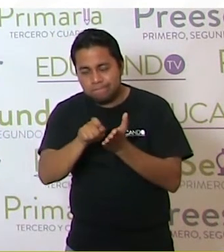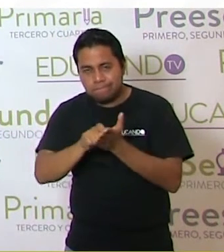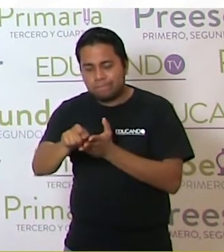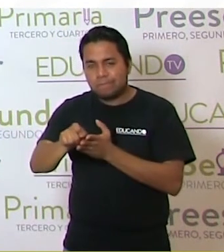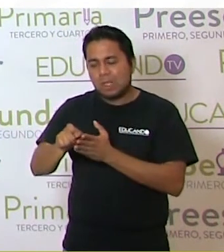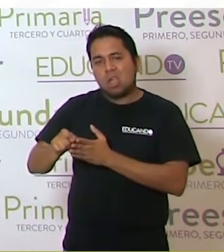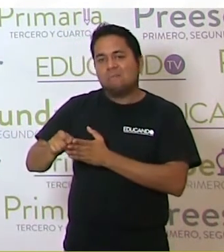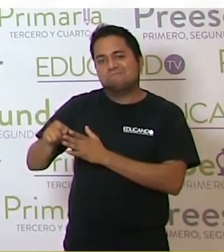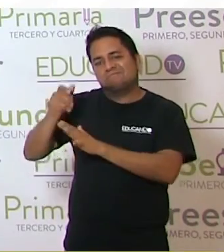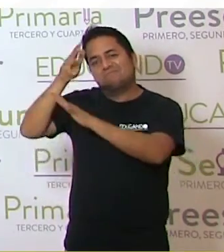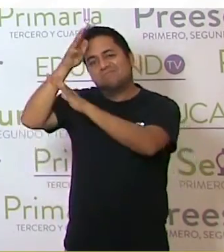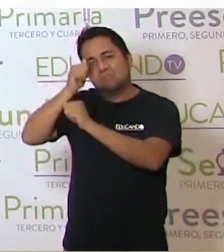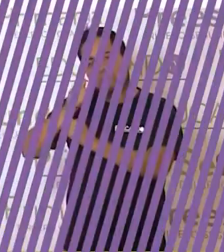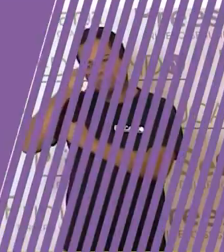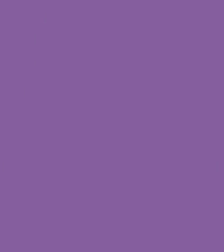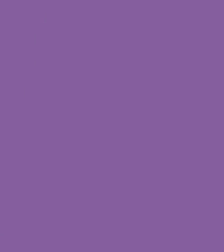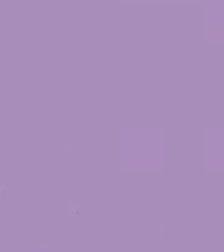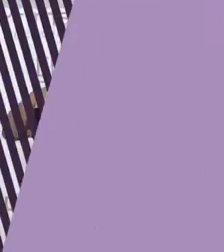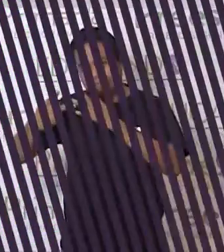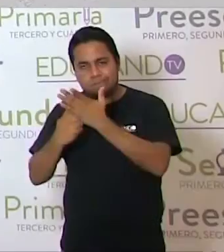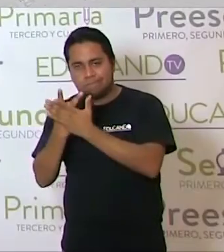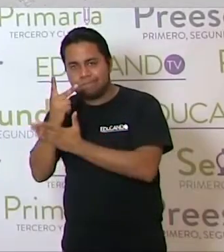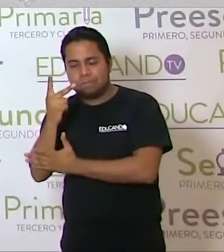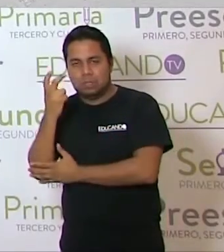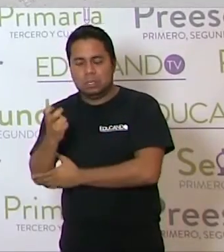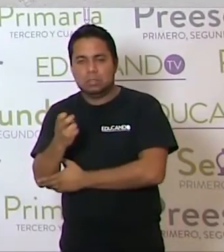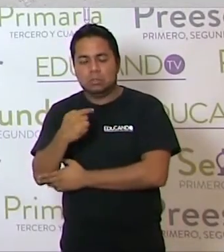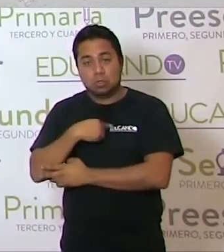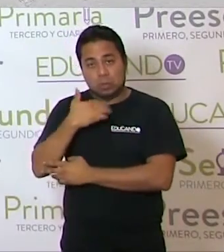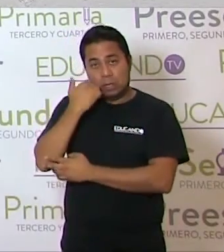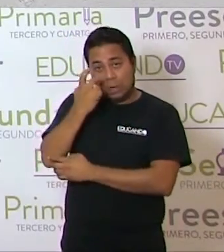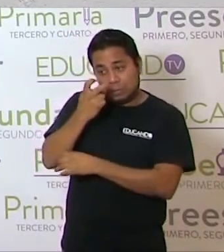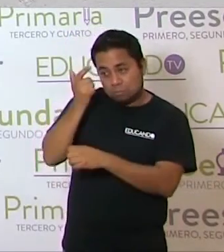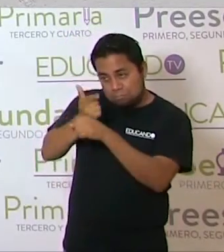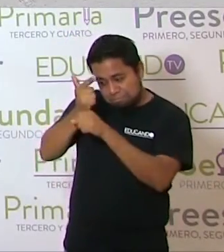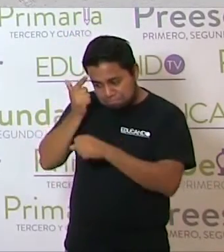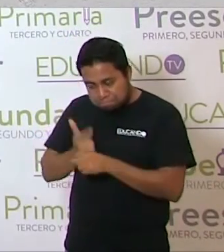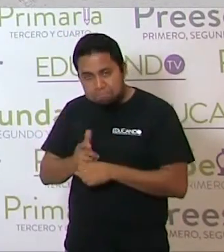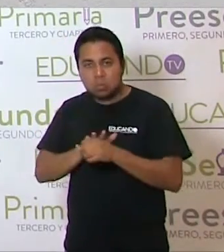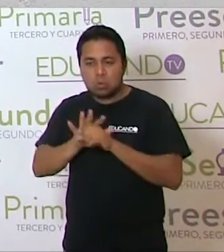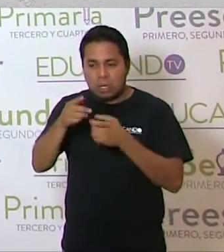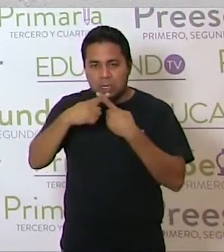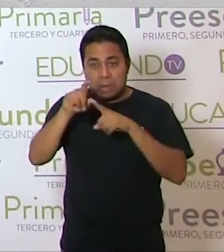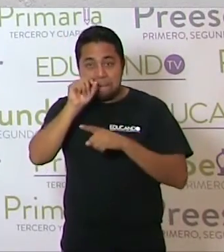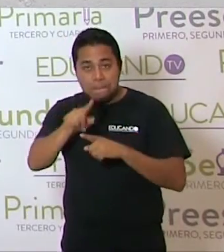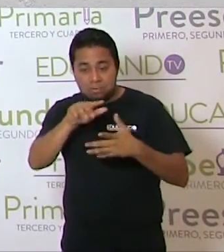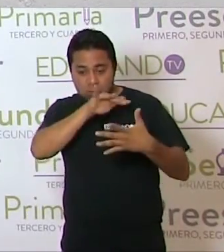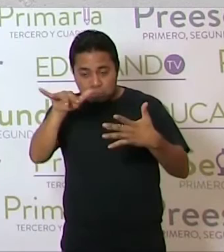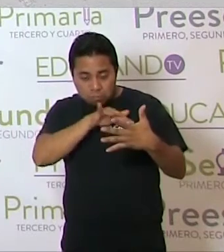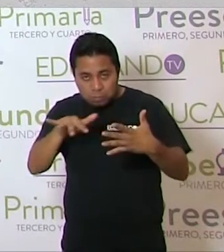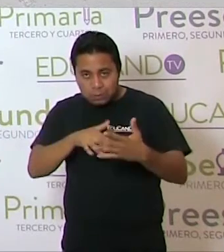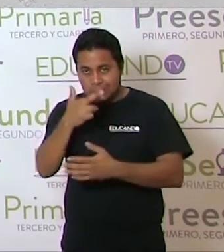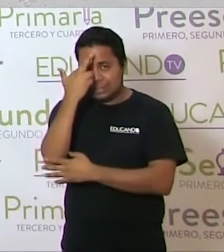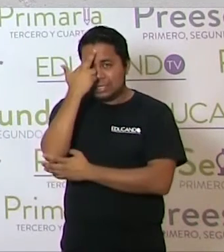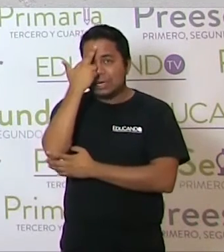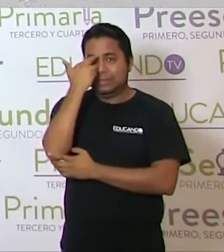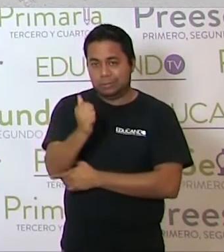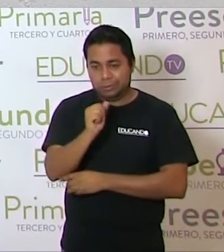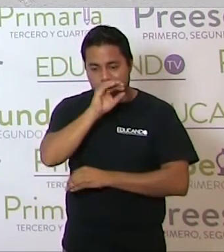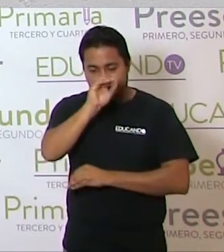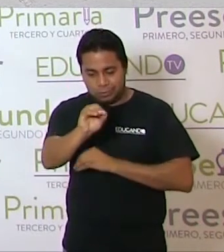contra de los cultivos transgénicos eso es lo que yo quiero que identifiquen como en un mismo texto los argumentos